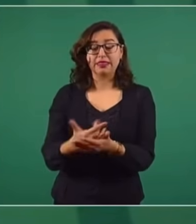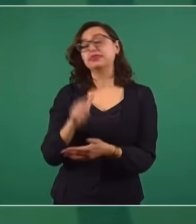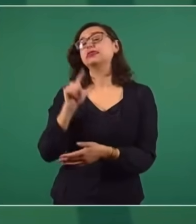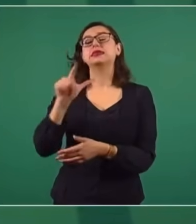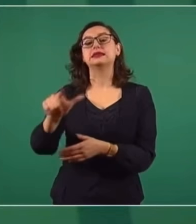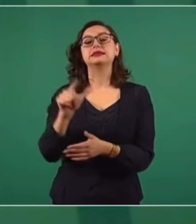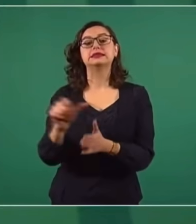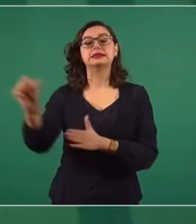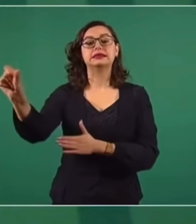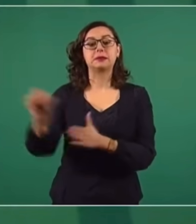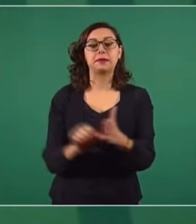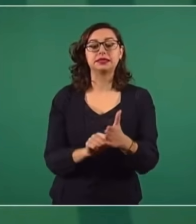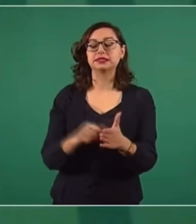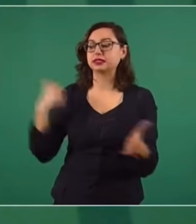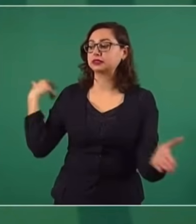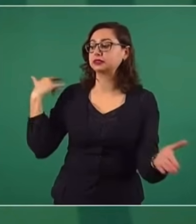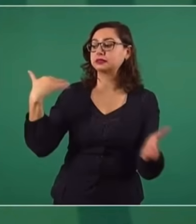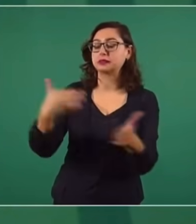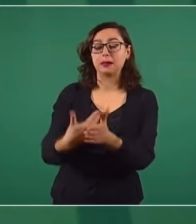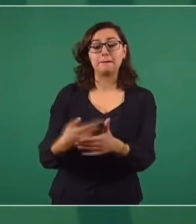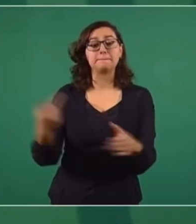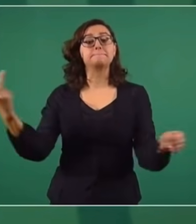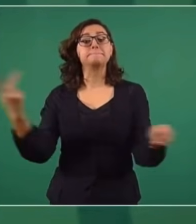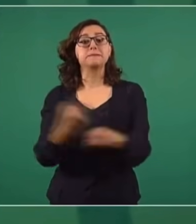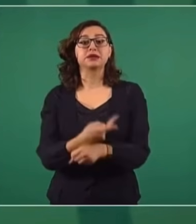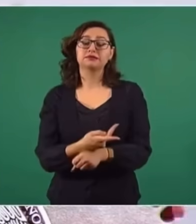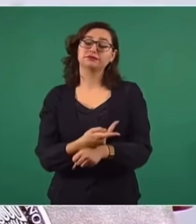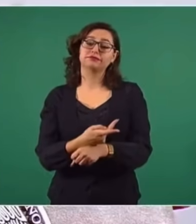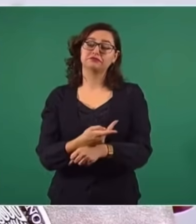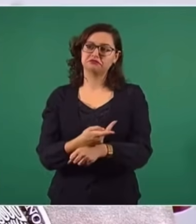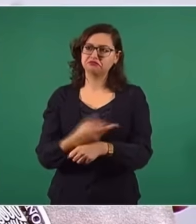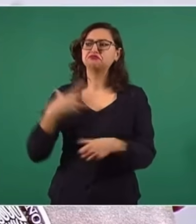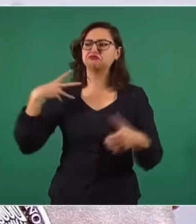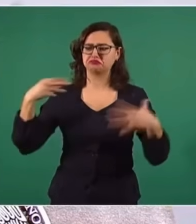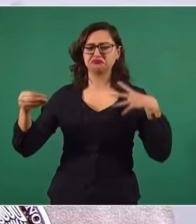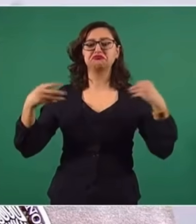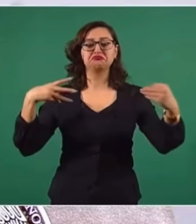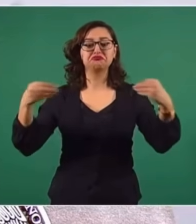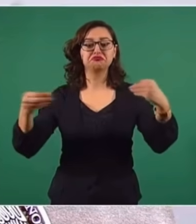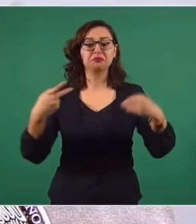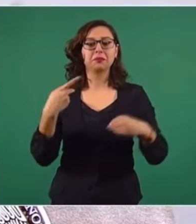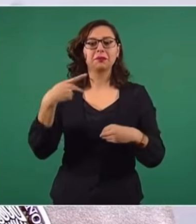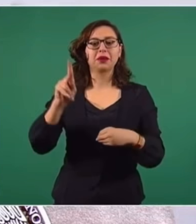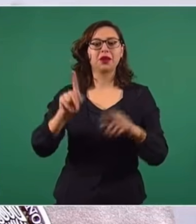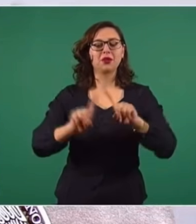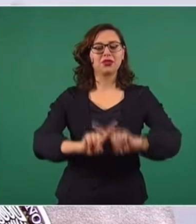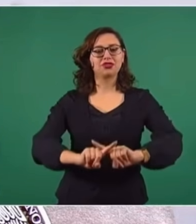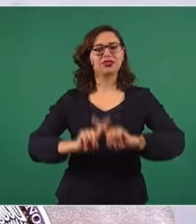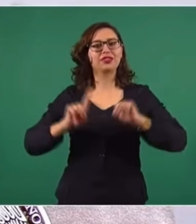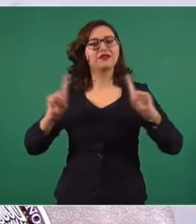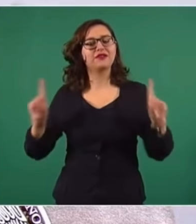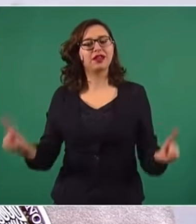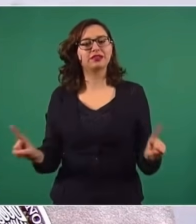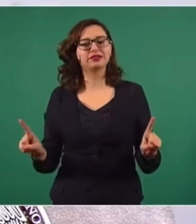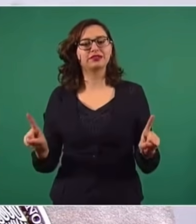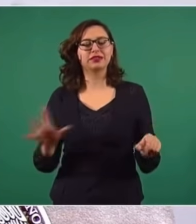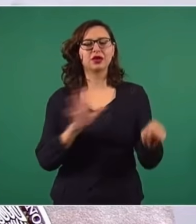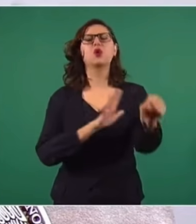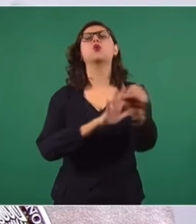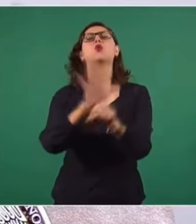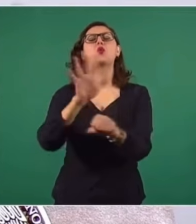del inicio de la epidemia, tenemos un escenario sustancialmente diferente. En primer lugar, tenemos ya